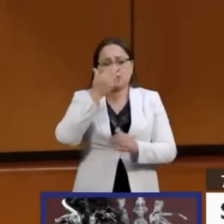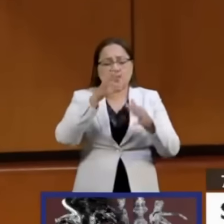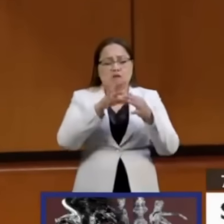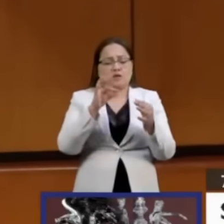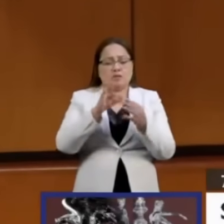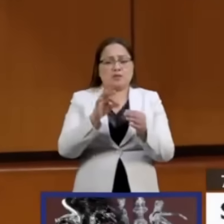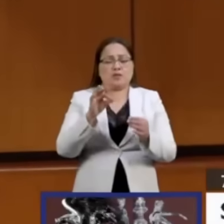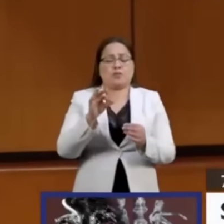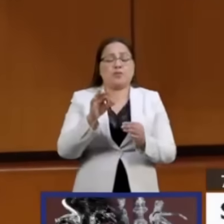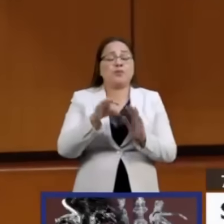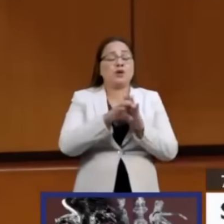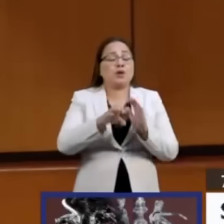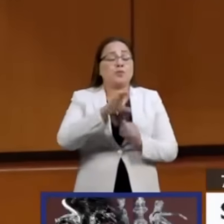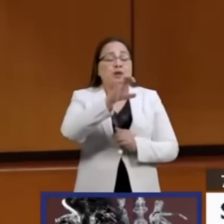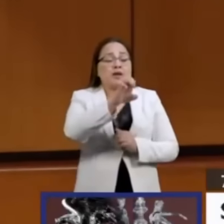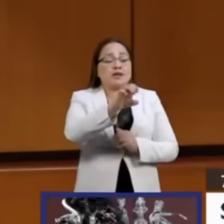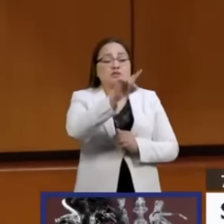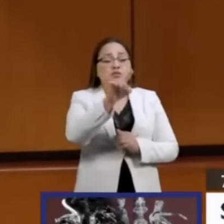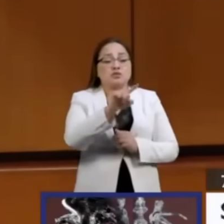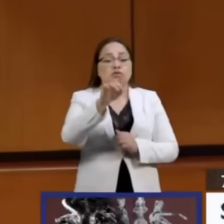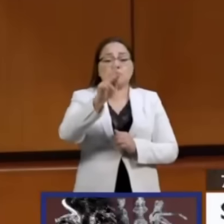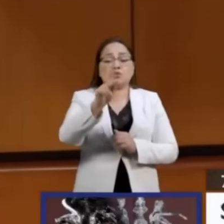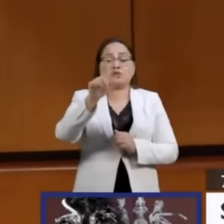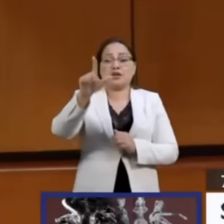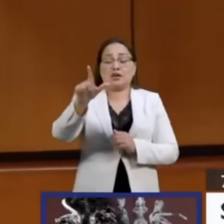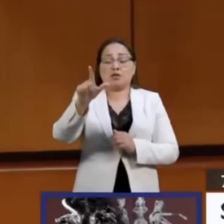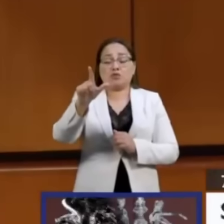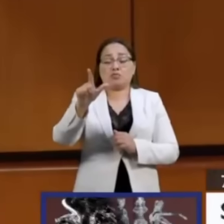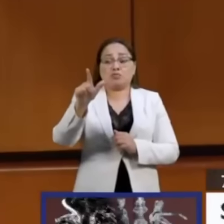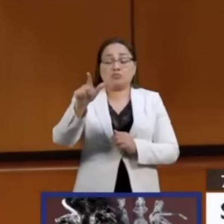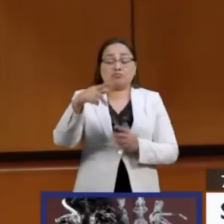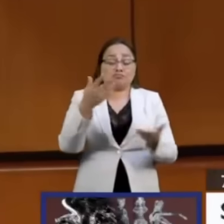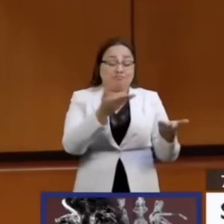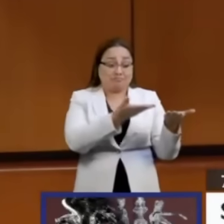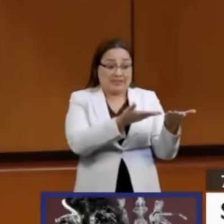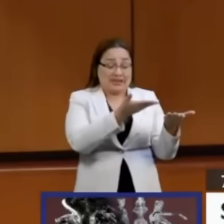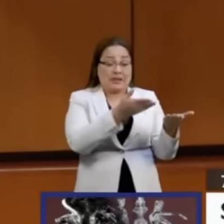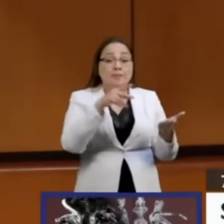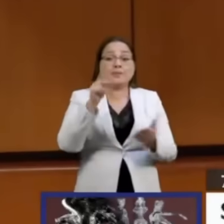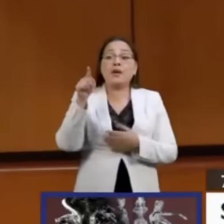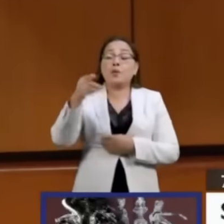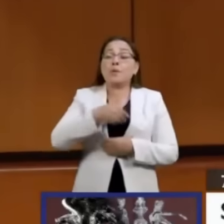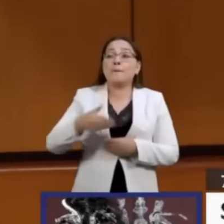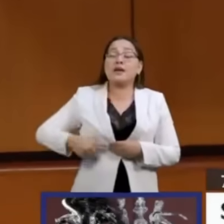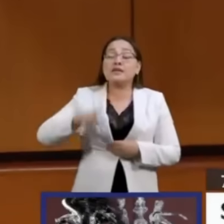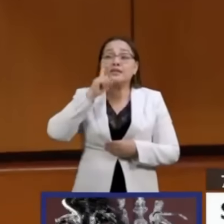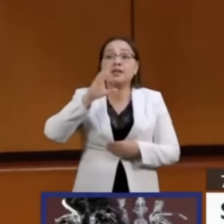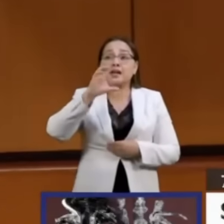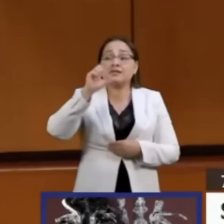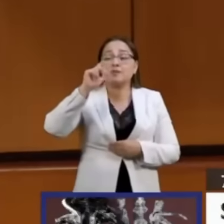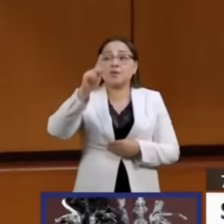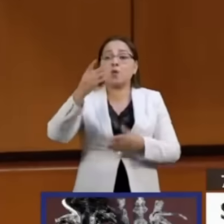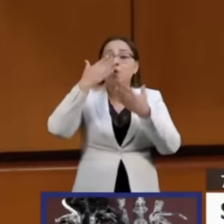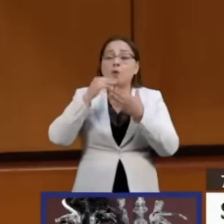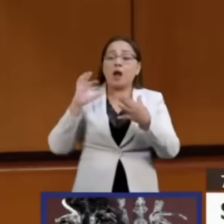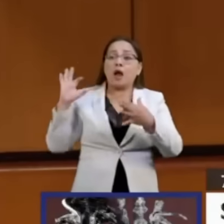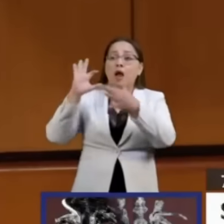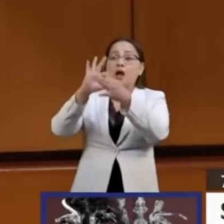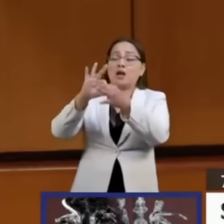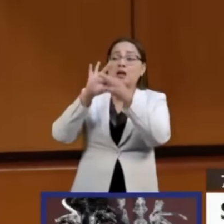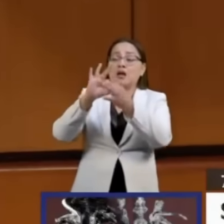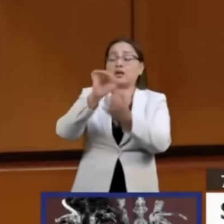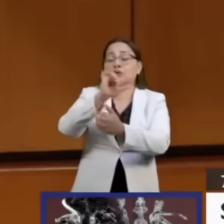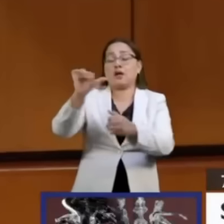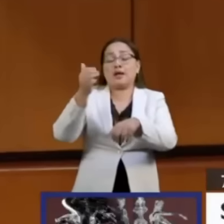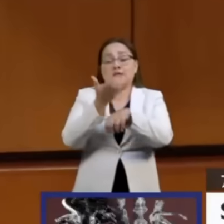Ernesto Cedillo, la presidenta Claudia Sheinbaum no tiene una relación con Estados